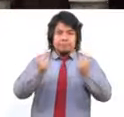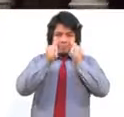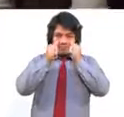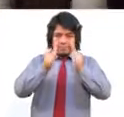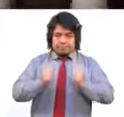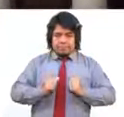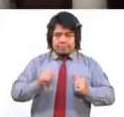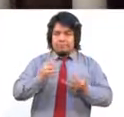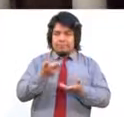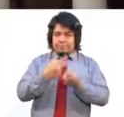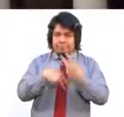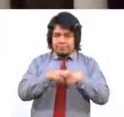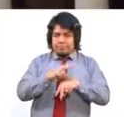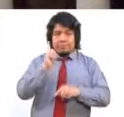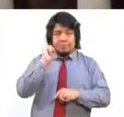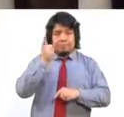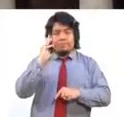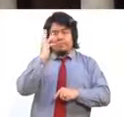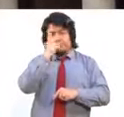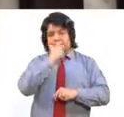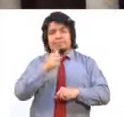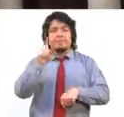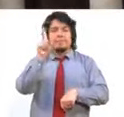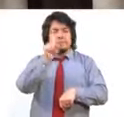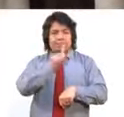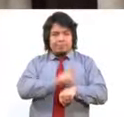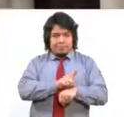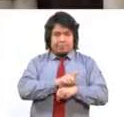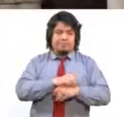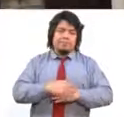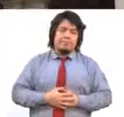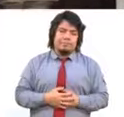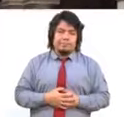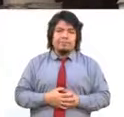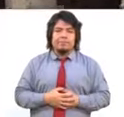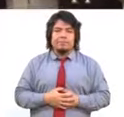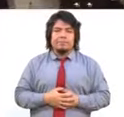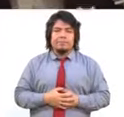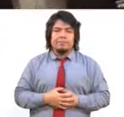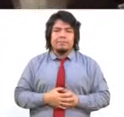asistencia, deseando que tengan todas y todos una excelente tarde.